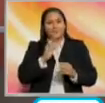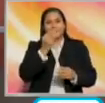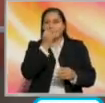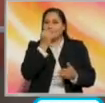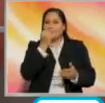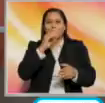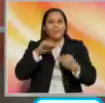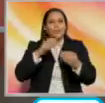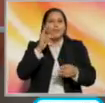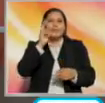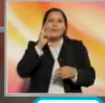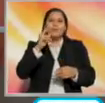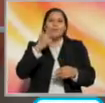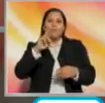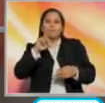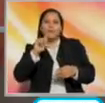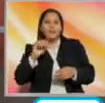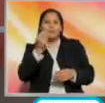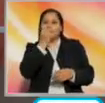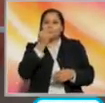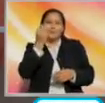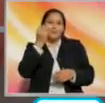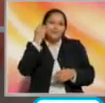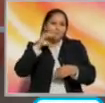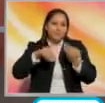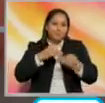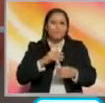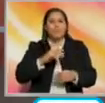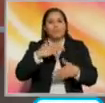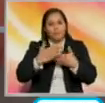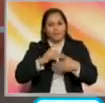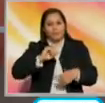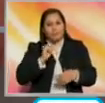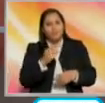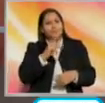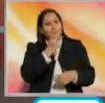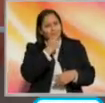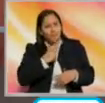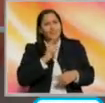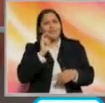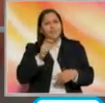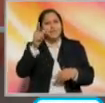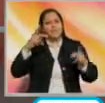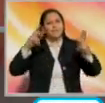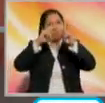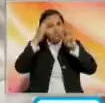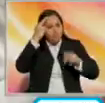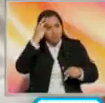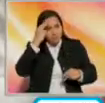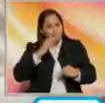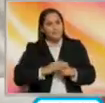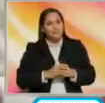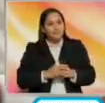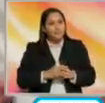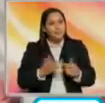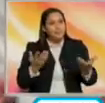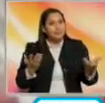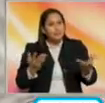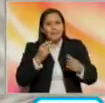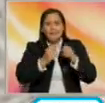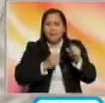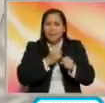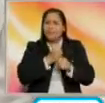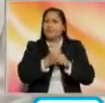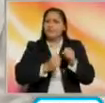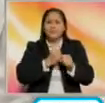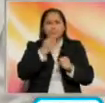todo Humberto, pero quitaron bueno, todo. para la próxima yo te guardo. Ok, Pero va. siempre y cuando nos digas qué onda con el Palacio de Bellas Artes Pues les empezó. venimos- Fueron décadas para